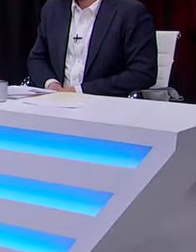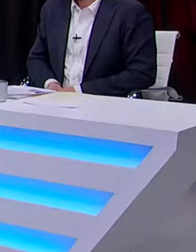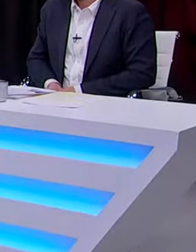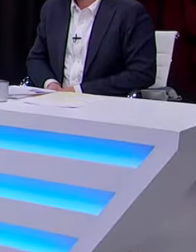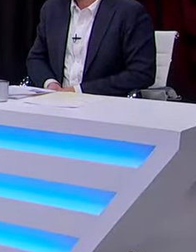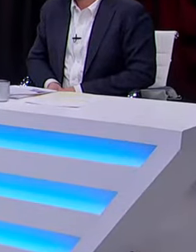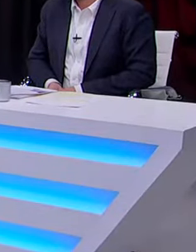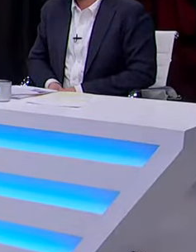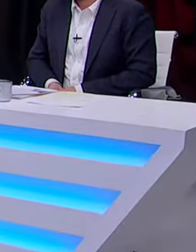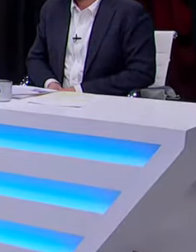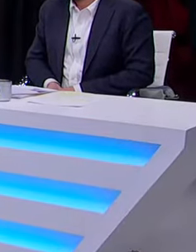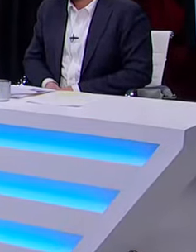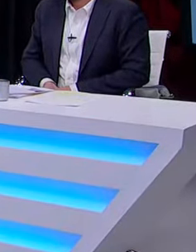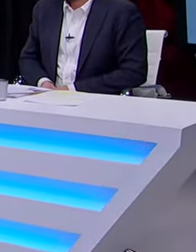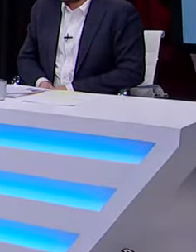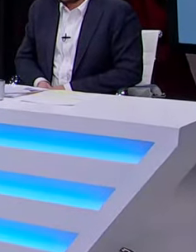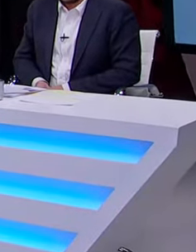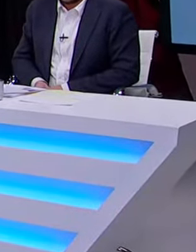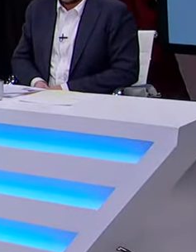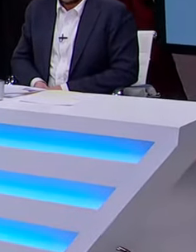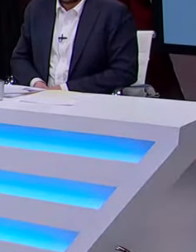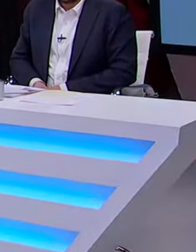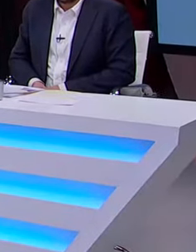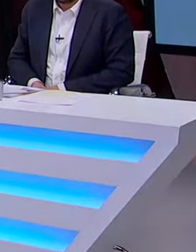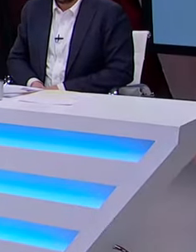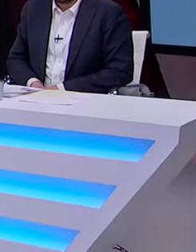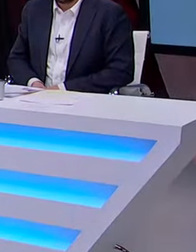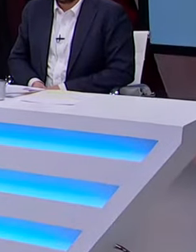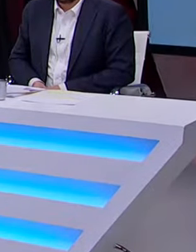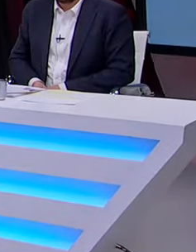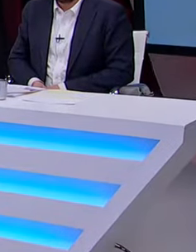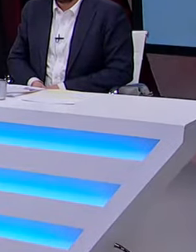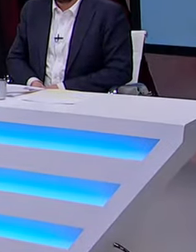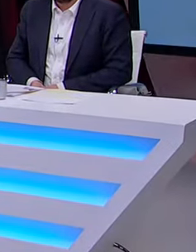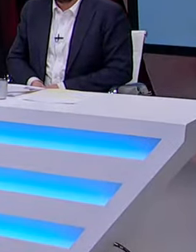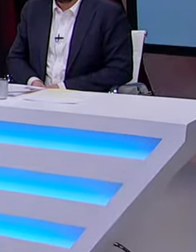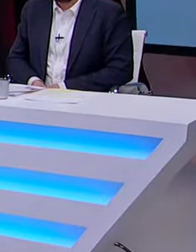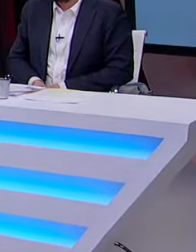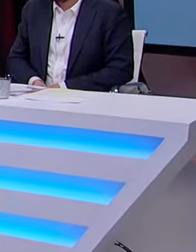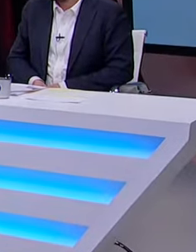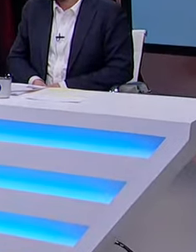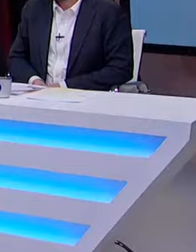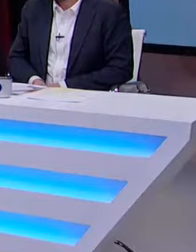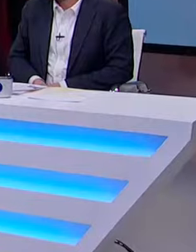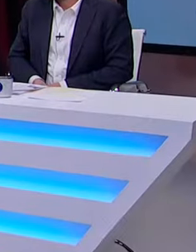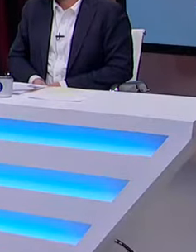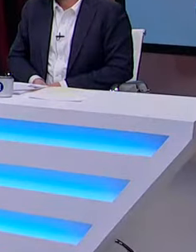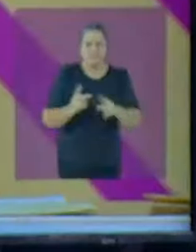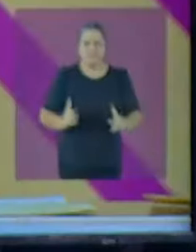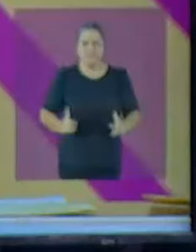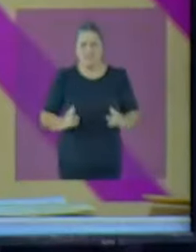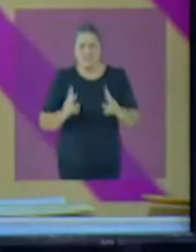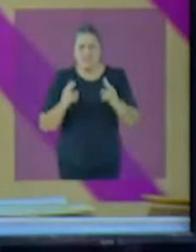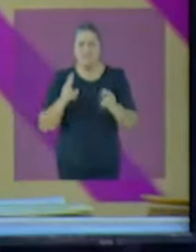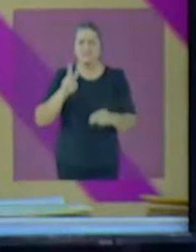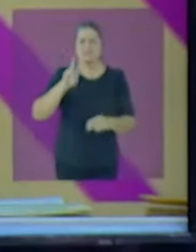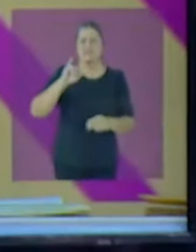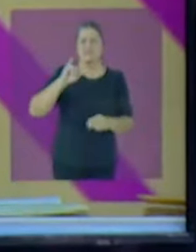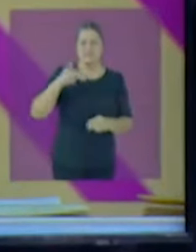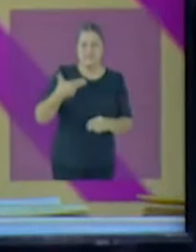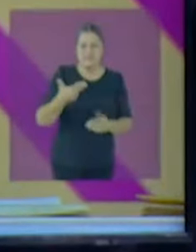que decirnos. Y nada más cierro. Ajá. Tus datos sobre la esperanza de vida, Fer, con todo respeto, no son de los sacaste. Aquí están